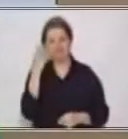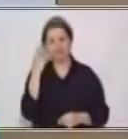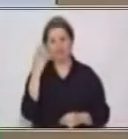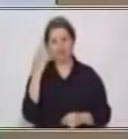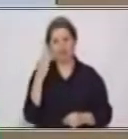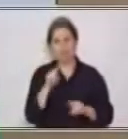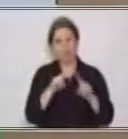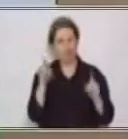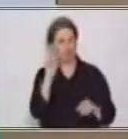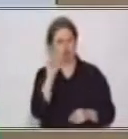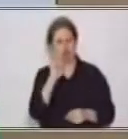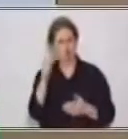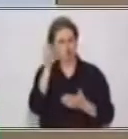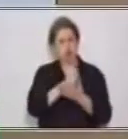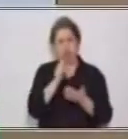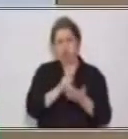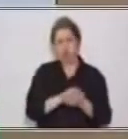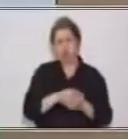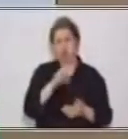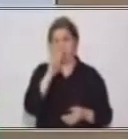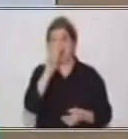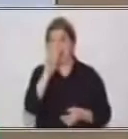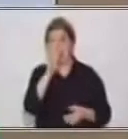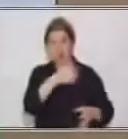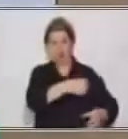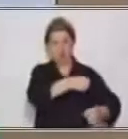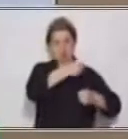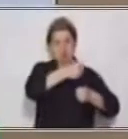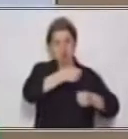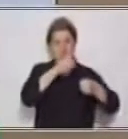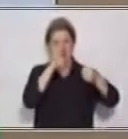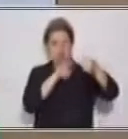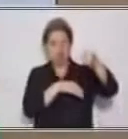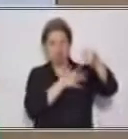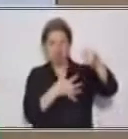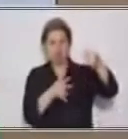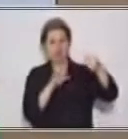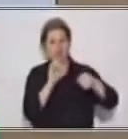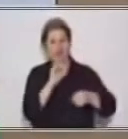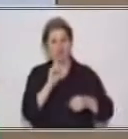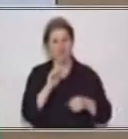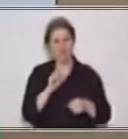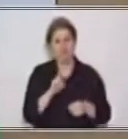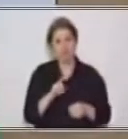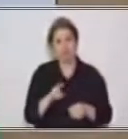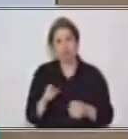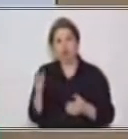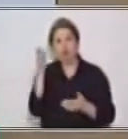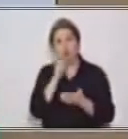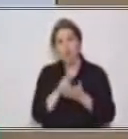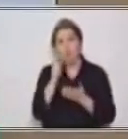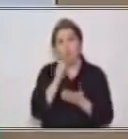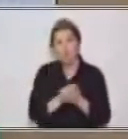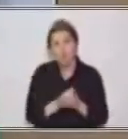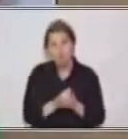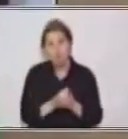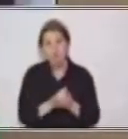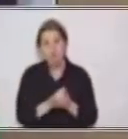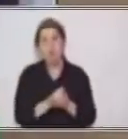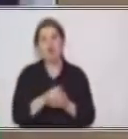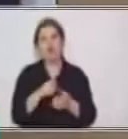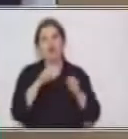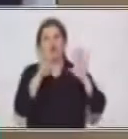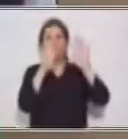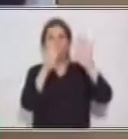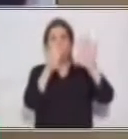Pero no compró 3 piñas, ¿o sí? Muy bien. Compró 3 ofertas de piña, o sea que compró